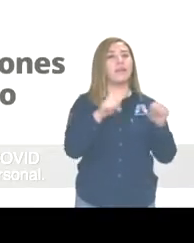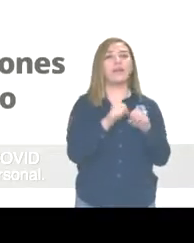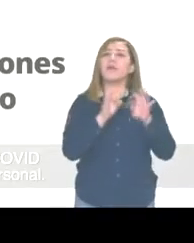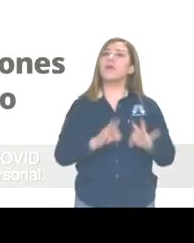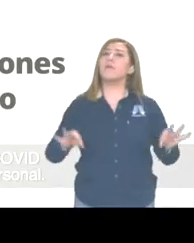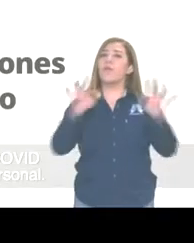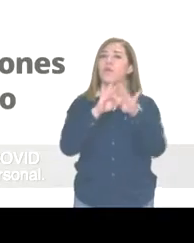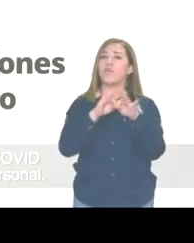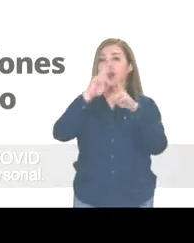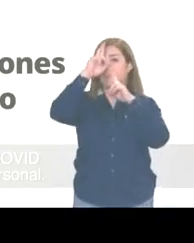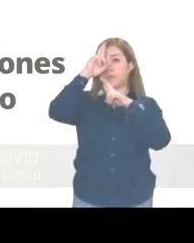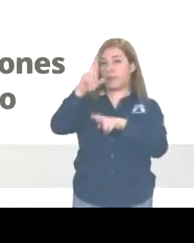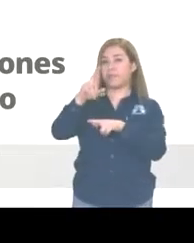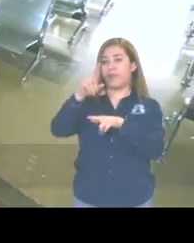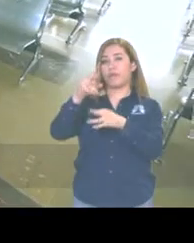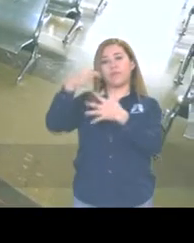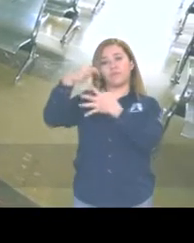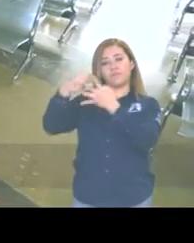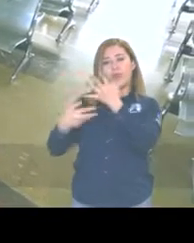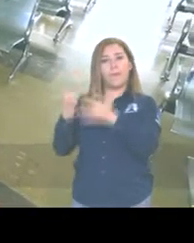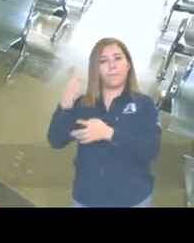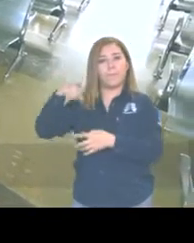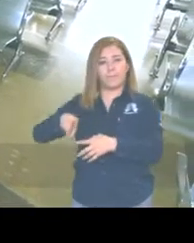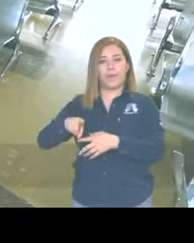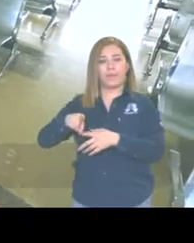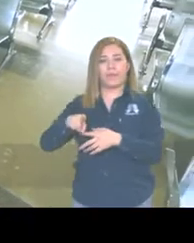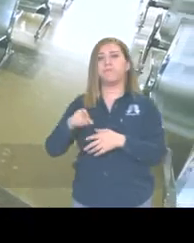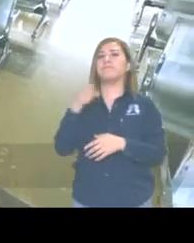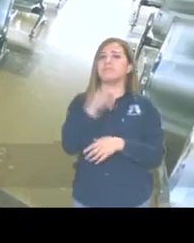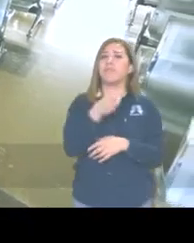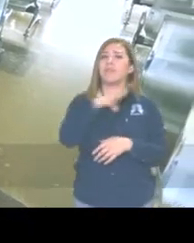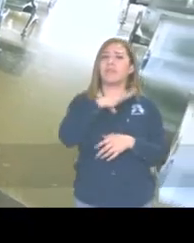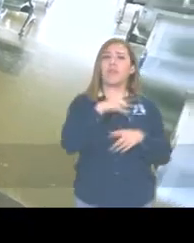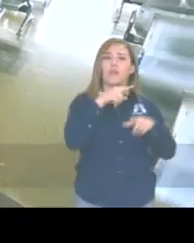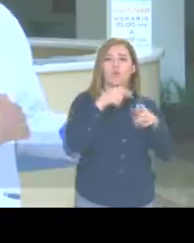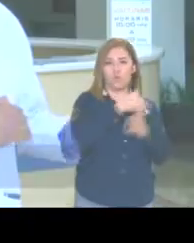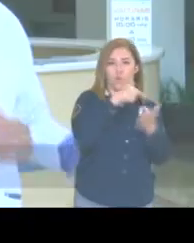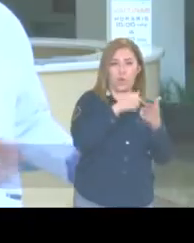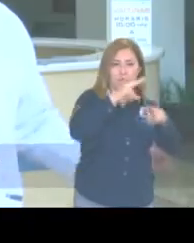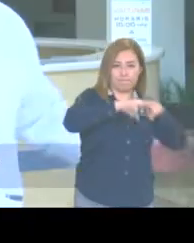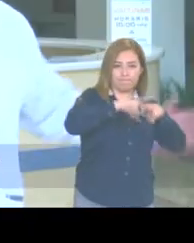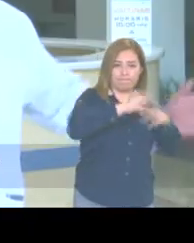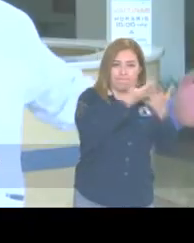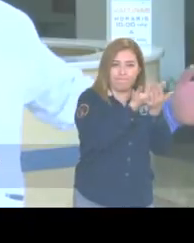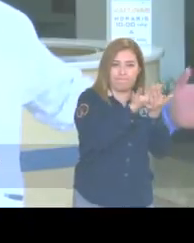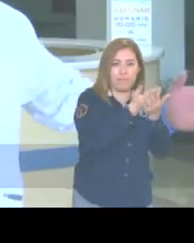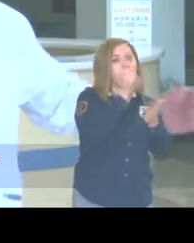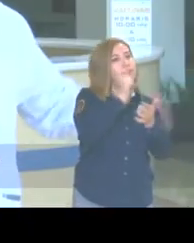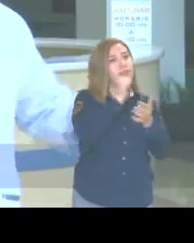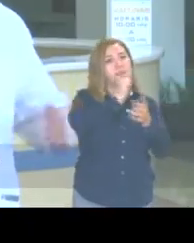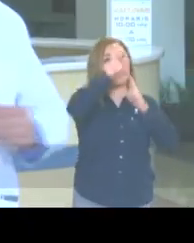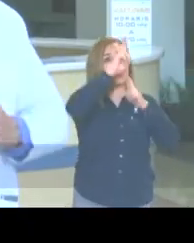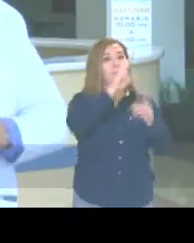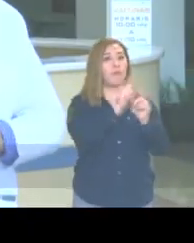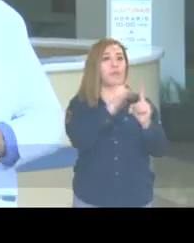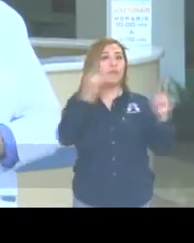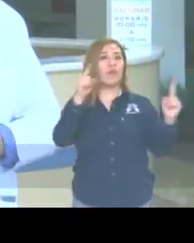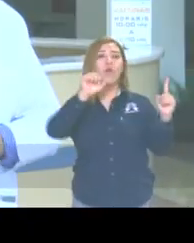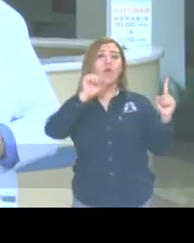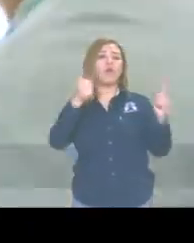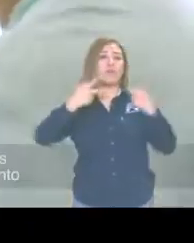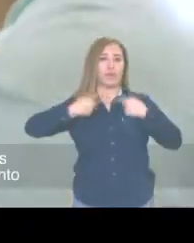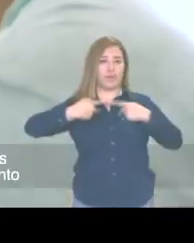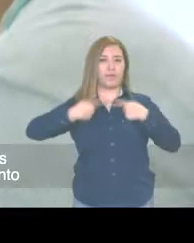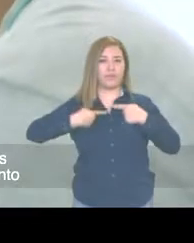las indicaciones del personal. Se te asignará un lugar en el cual deberás de permanecer, respetando siempre la sana distancia con el resto de los